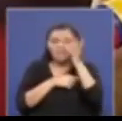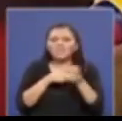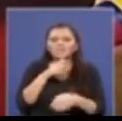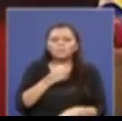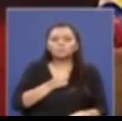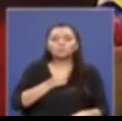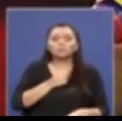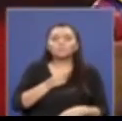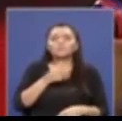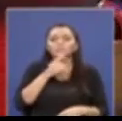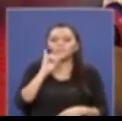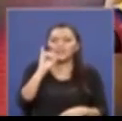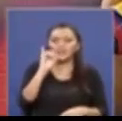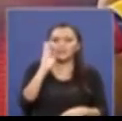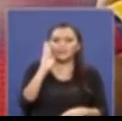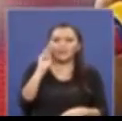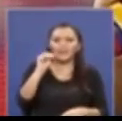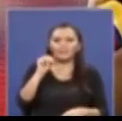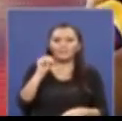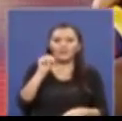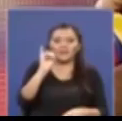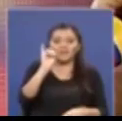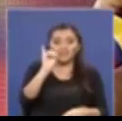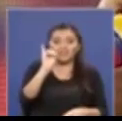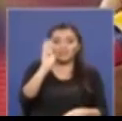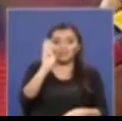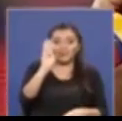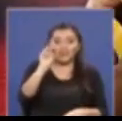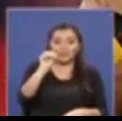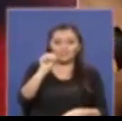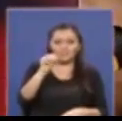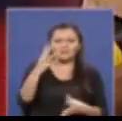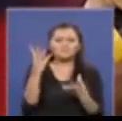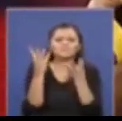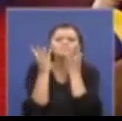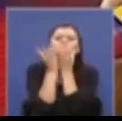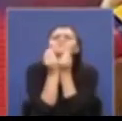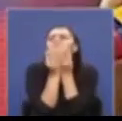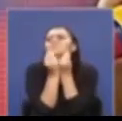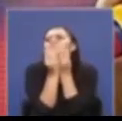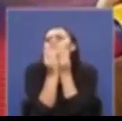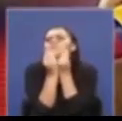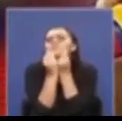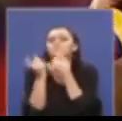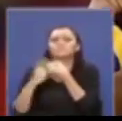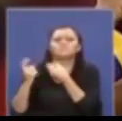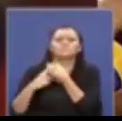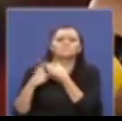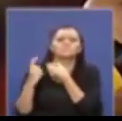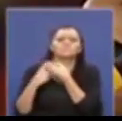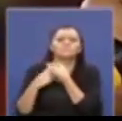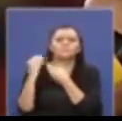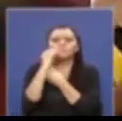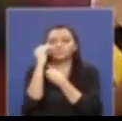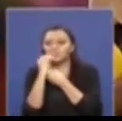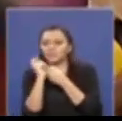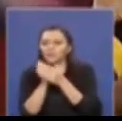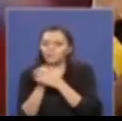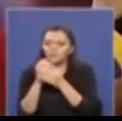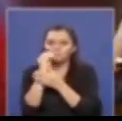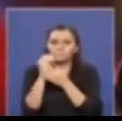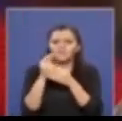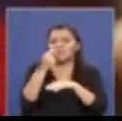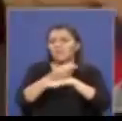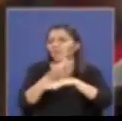son los propietarios de IBM? Miles, decenas de miles de accionistas que ni conocen al gerente. Entonces, el gerente va